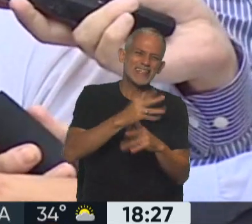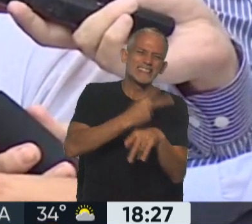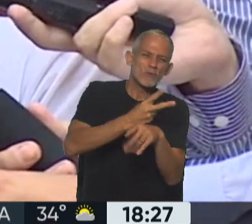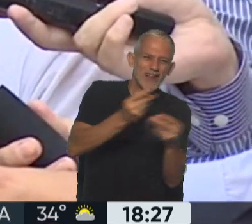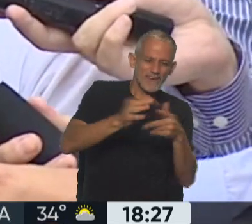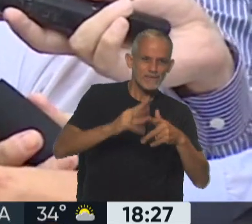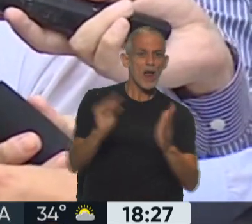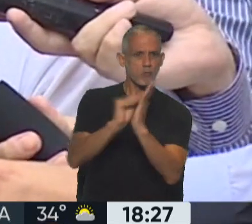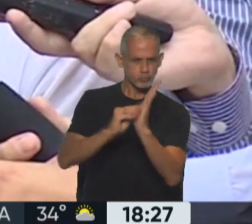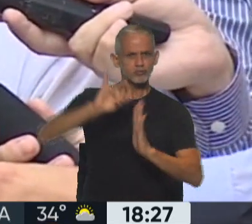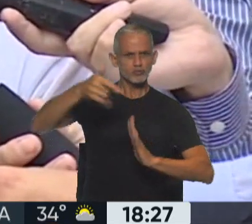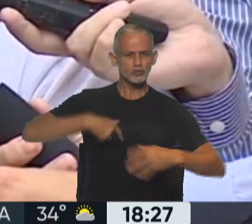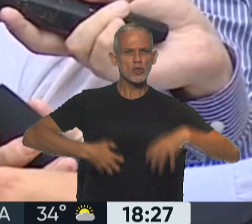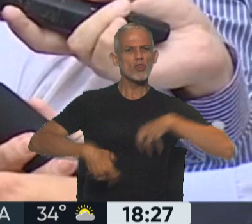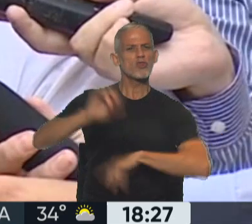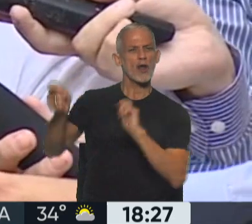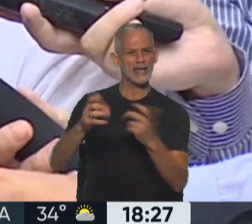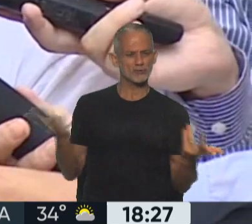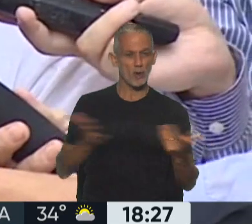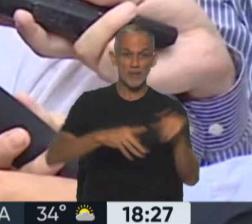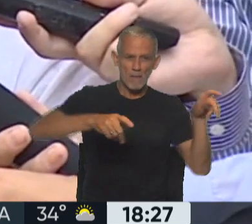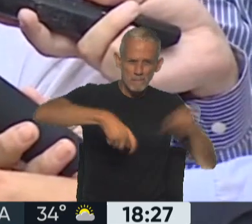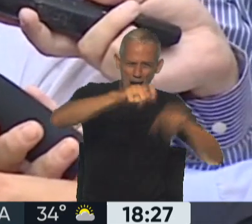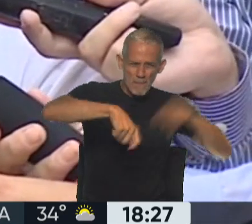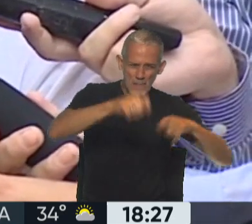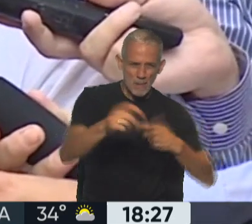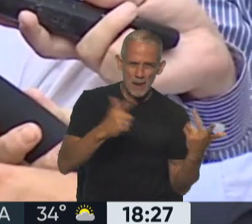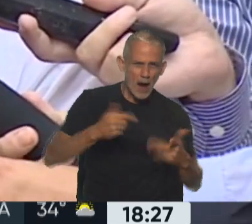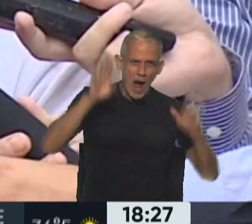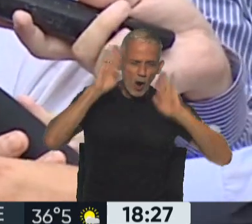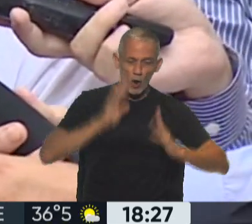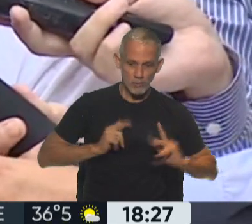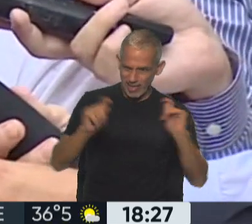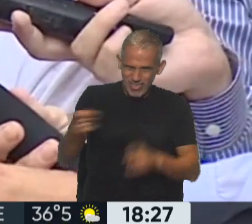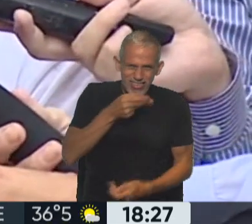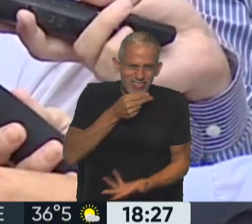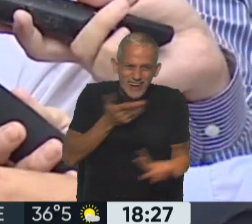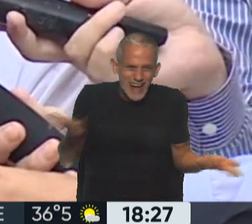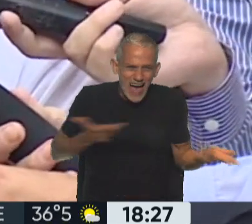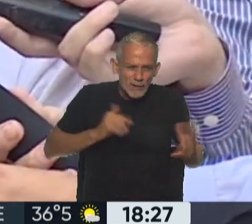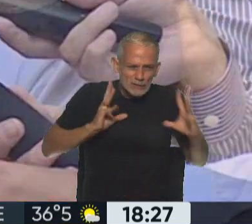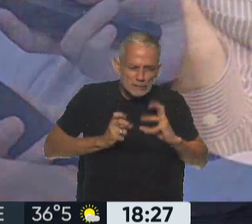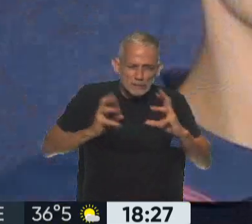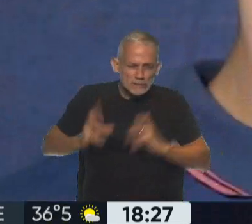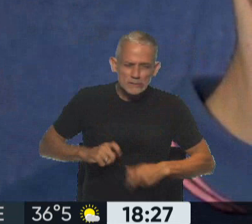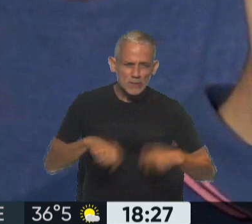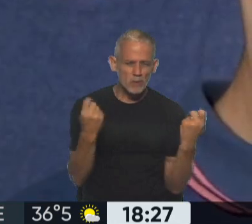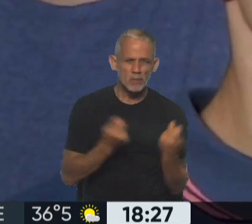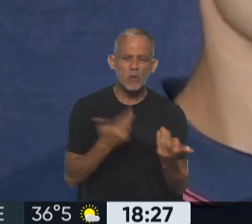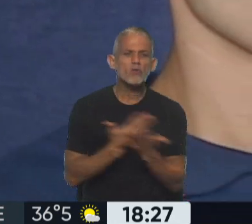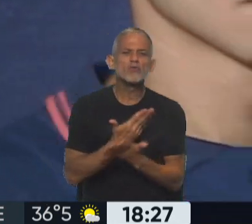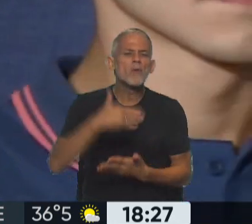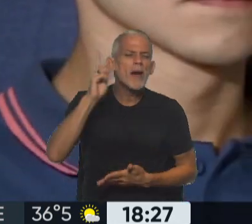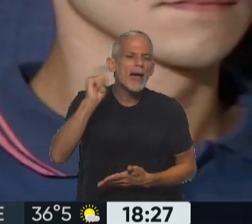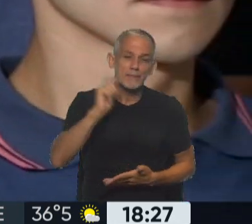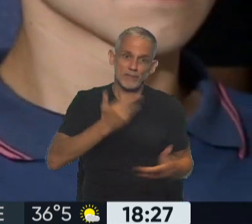secundaria, por la patada y por los golpes que le dieron a Fernando no pudo donar ni su órgano. Así que acá es la víctima Fernando.